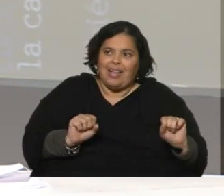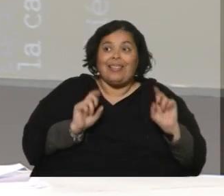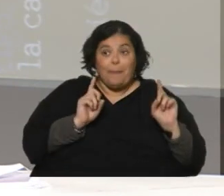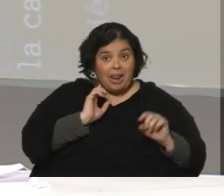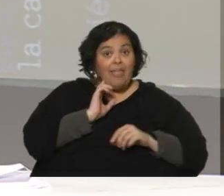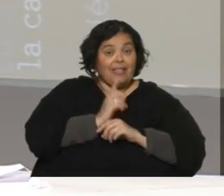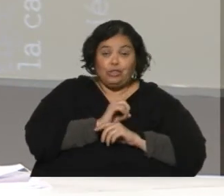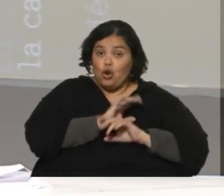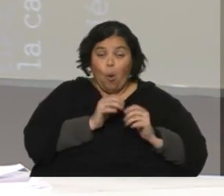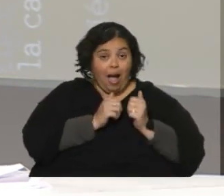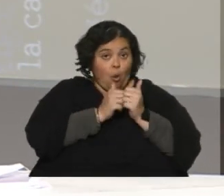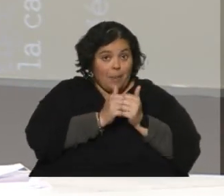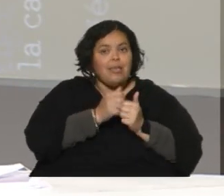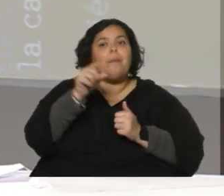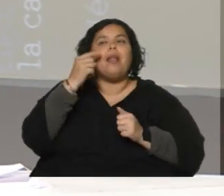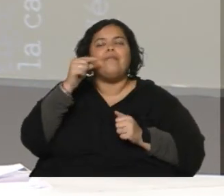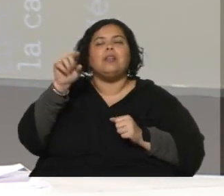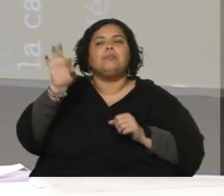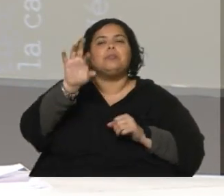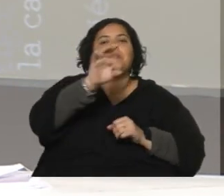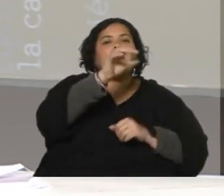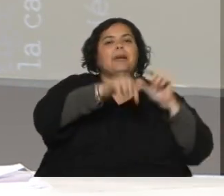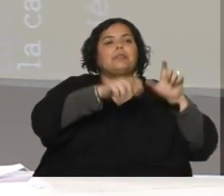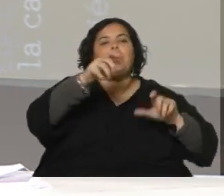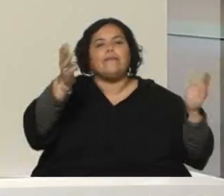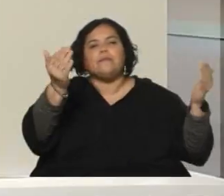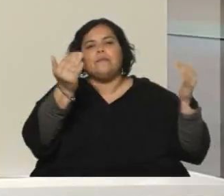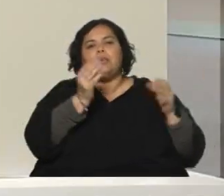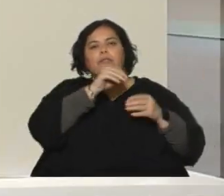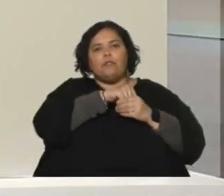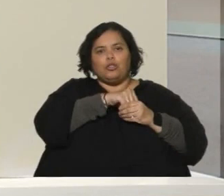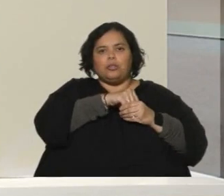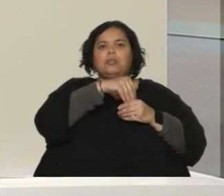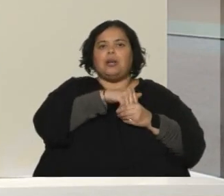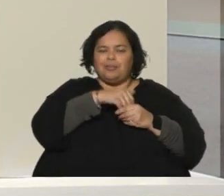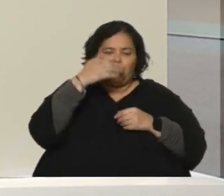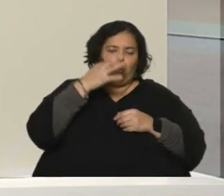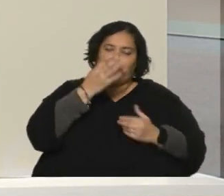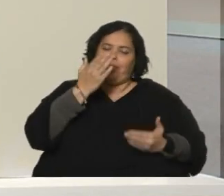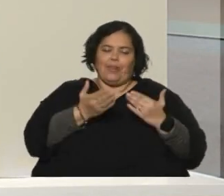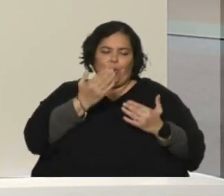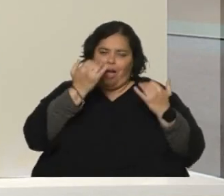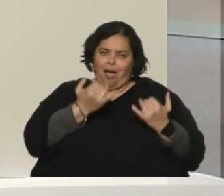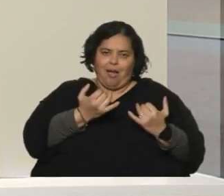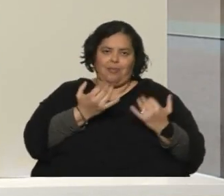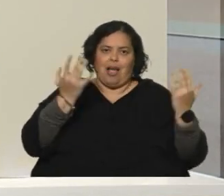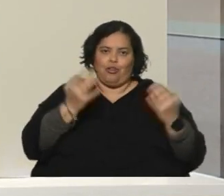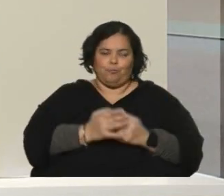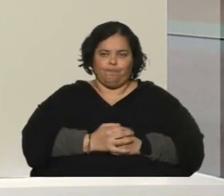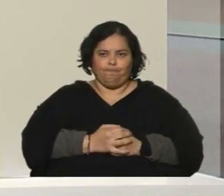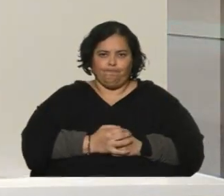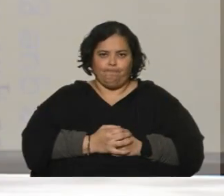capturar a ese electorado que hoy marcadamente lo están queriendo evaluado sin ninguna duda